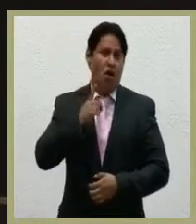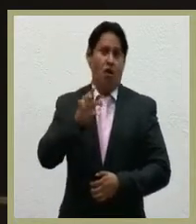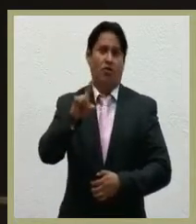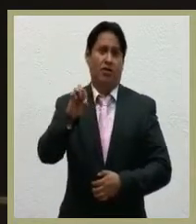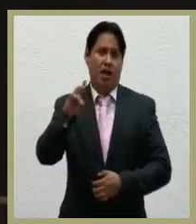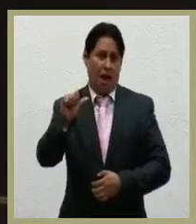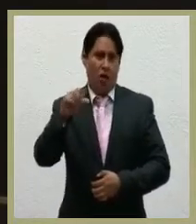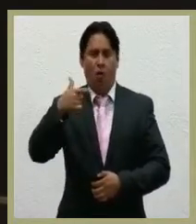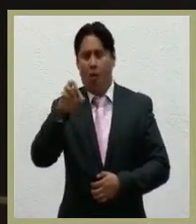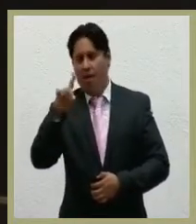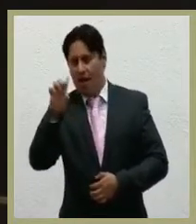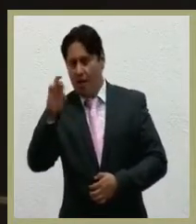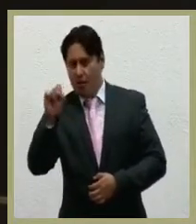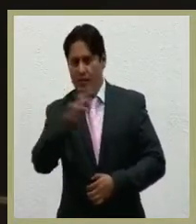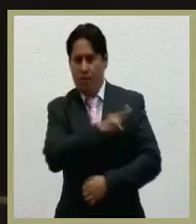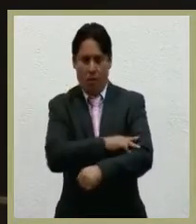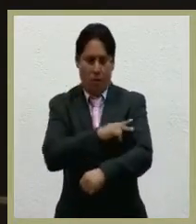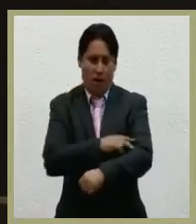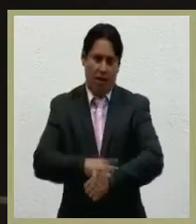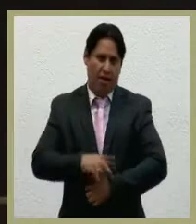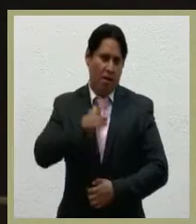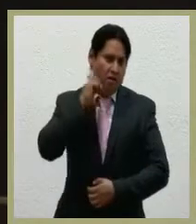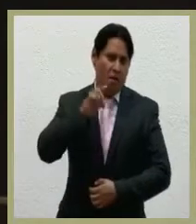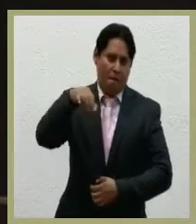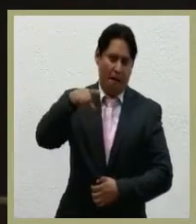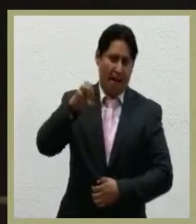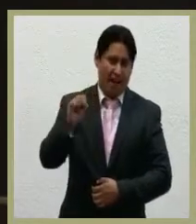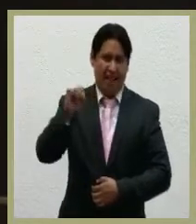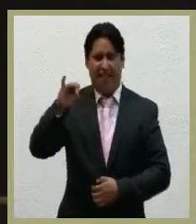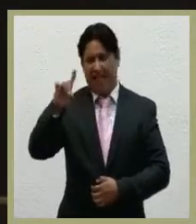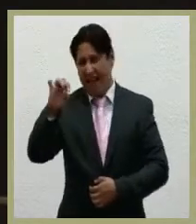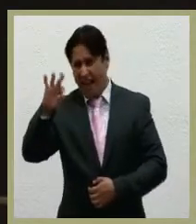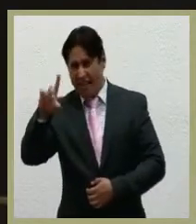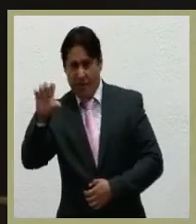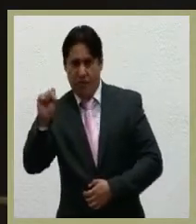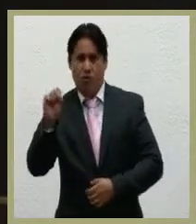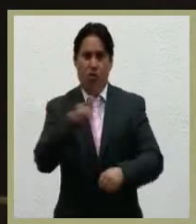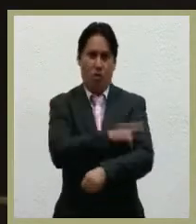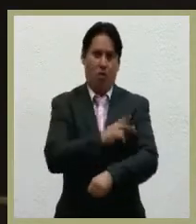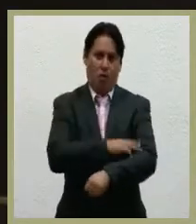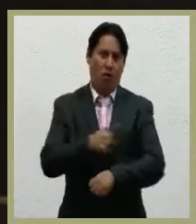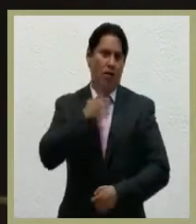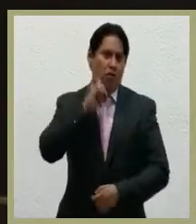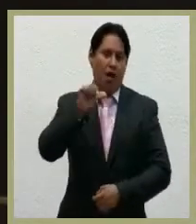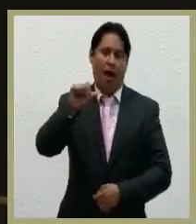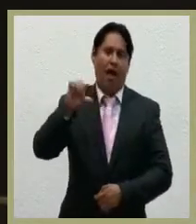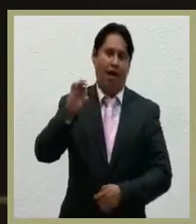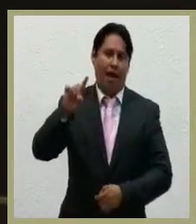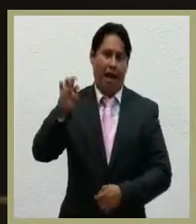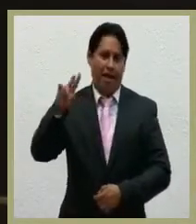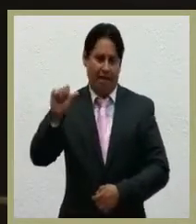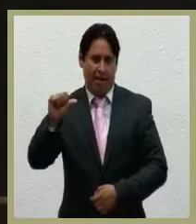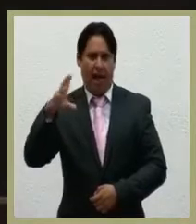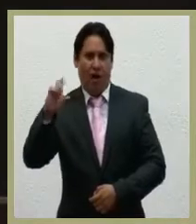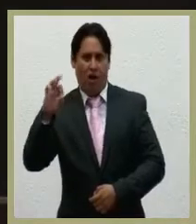Guadalupe Pérez Espinosa, vocal, diputada María de Jesús Olvera Mejía, vocal, y diputada Alejandra Cruz Toledo Cebadúa,